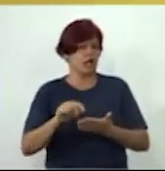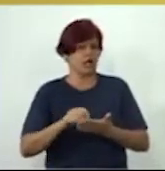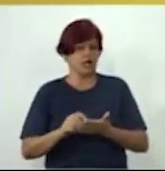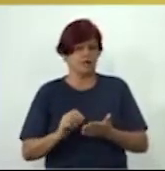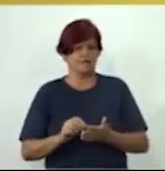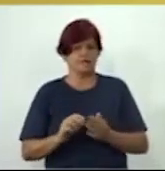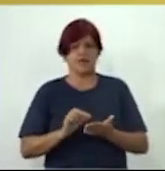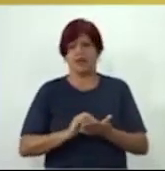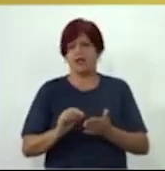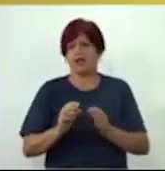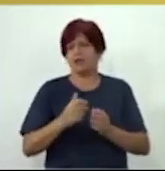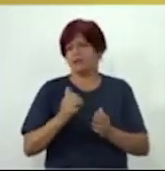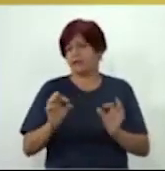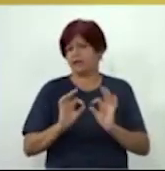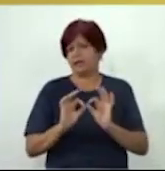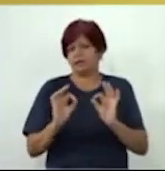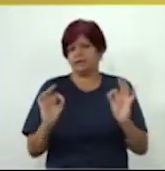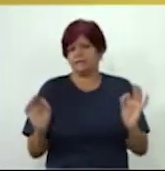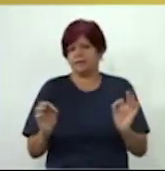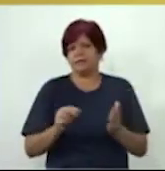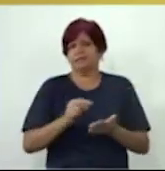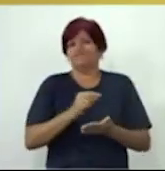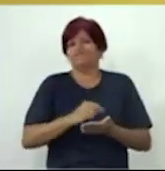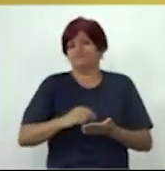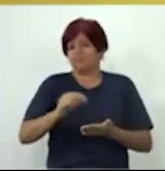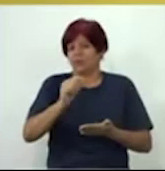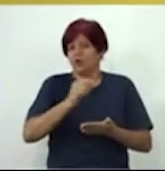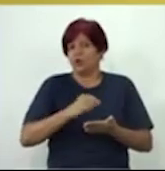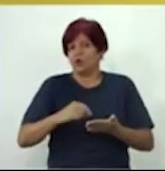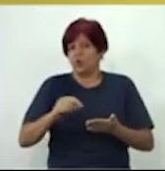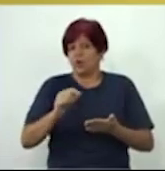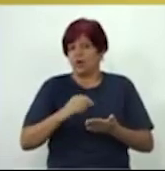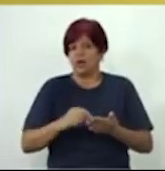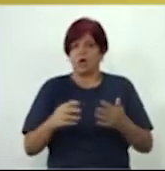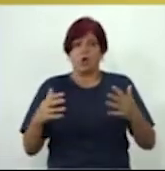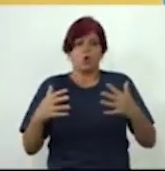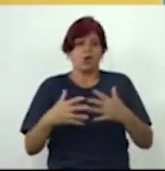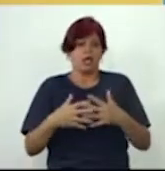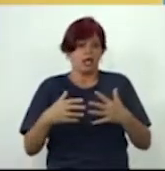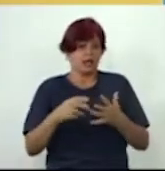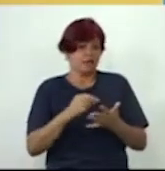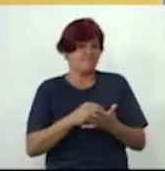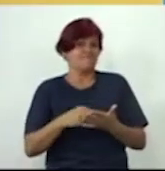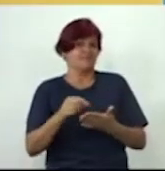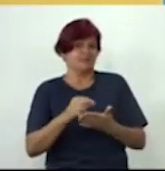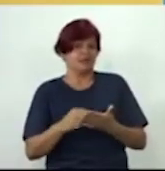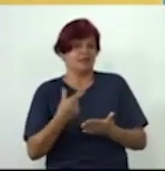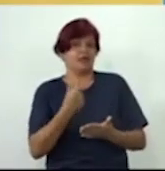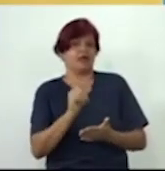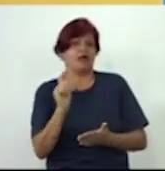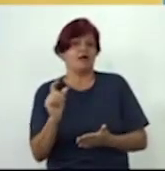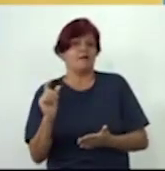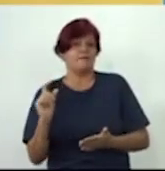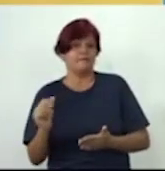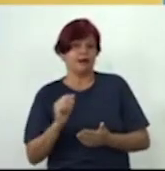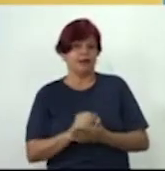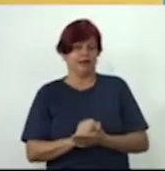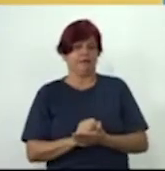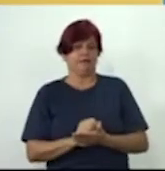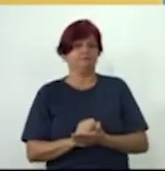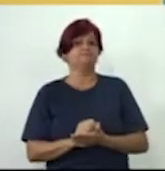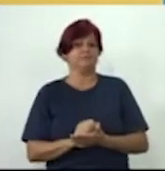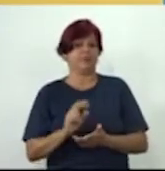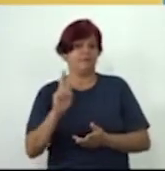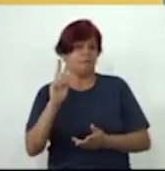letra legible, los rasgos y los enlaces establecidos en cada una de las consonantes y